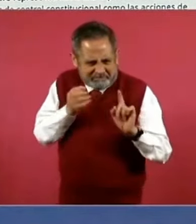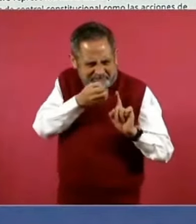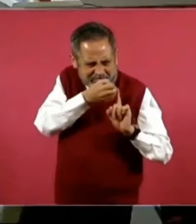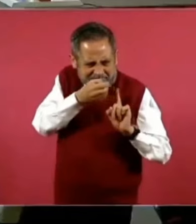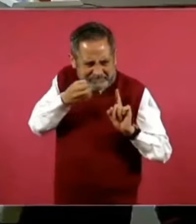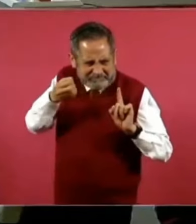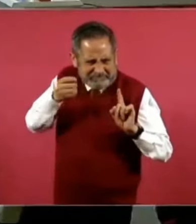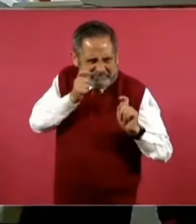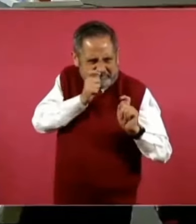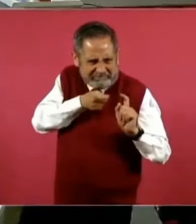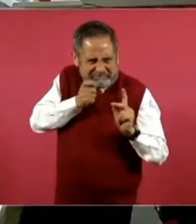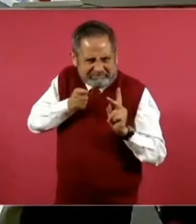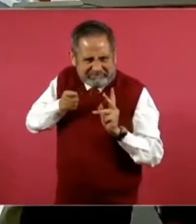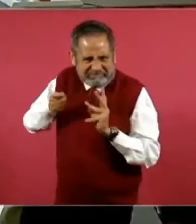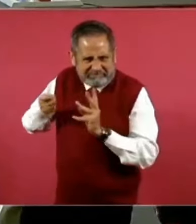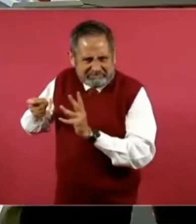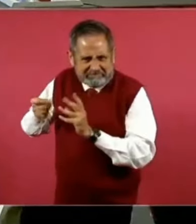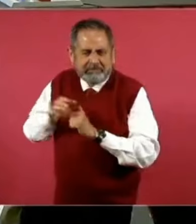sistemática